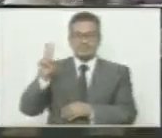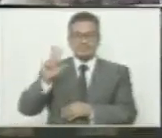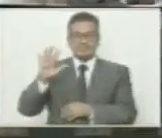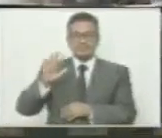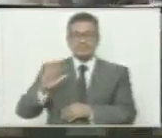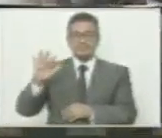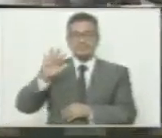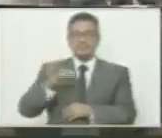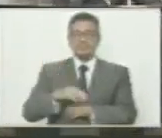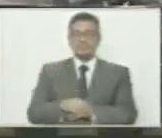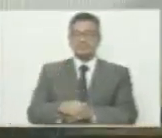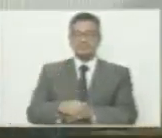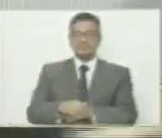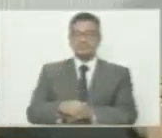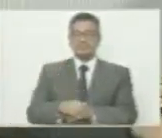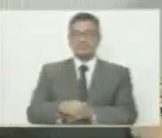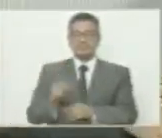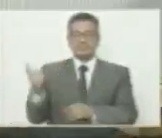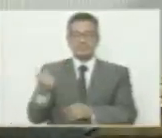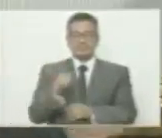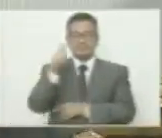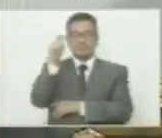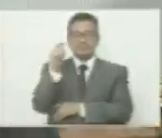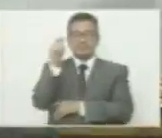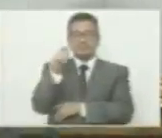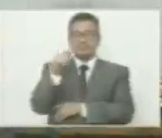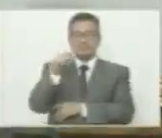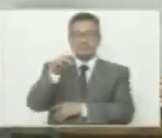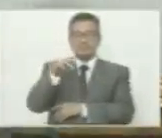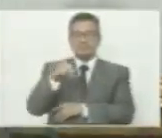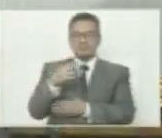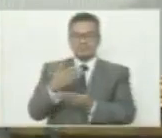Venezuela. Adelante, diputada Anicia Maldonado.